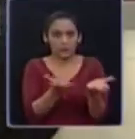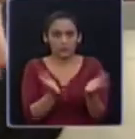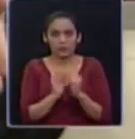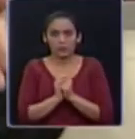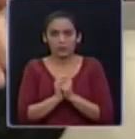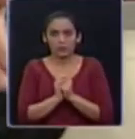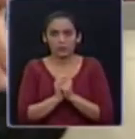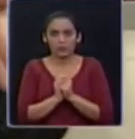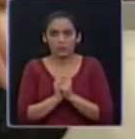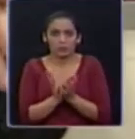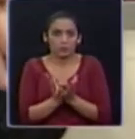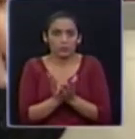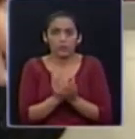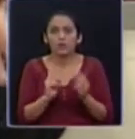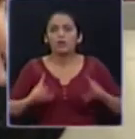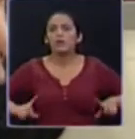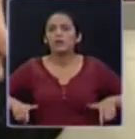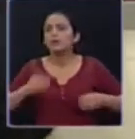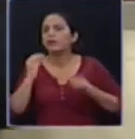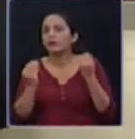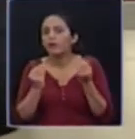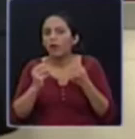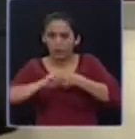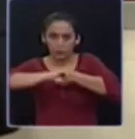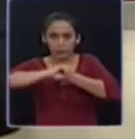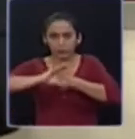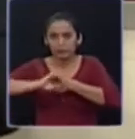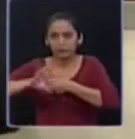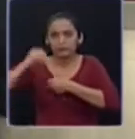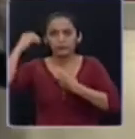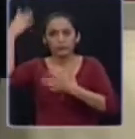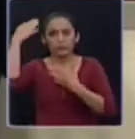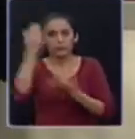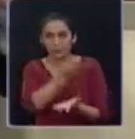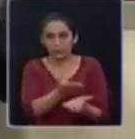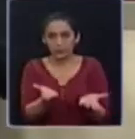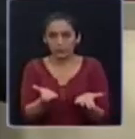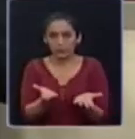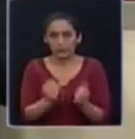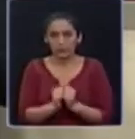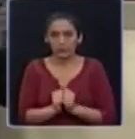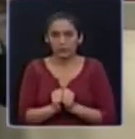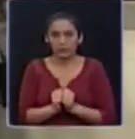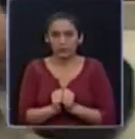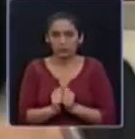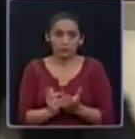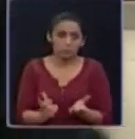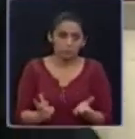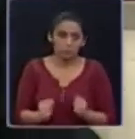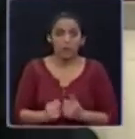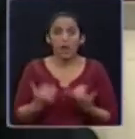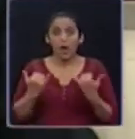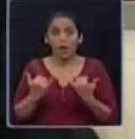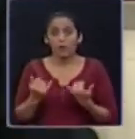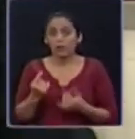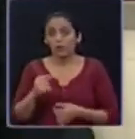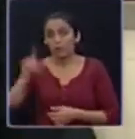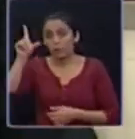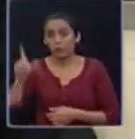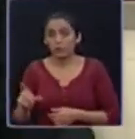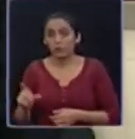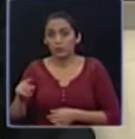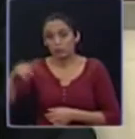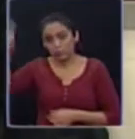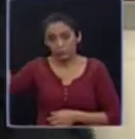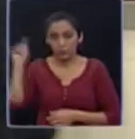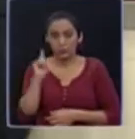haciendo la campaña. Pero está viniendo al Ecuador a impedir que el gobierno ecuatoriano tome ciertas decisiones. Eso está